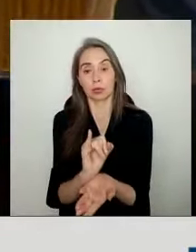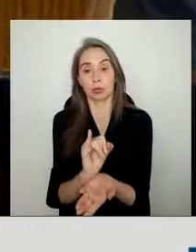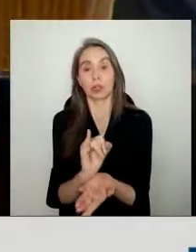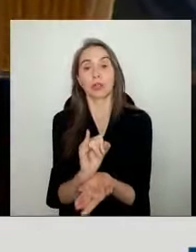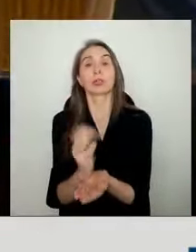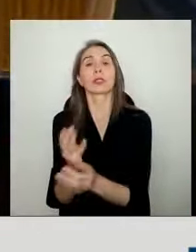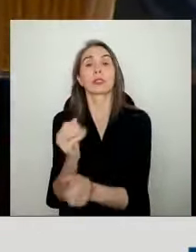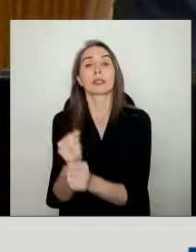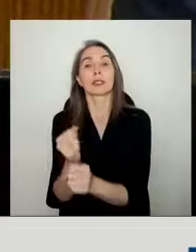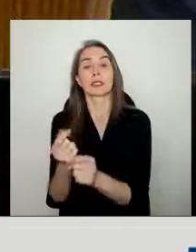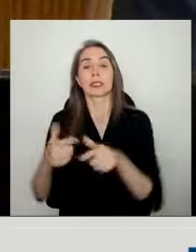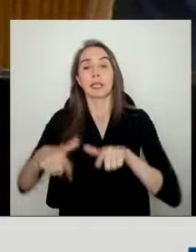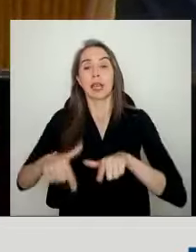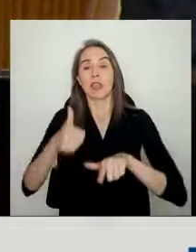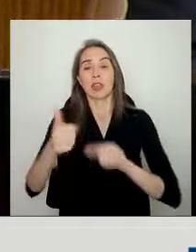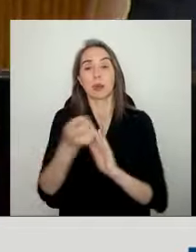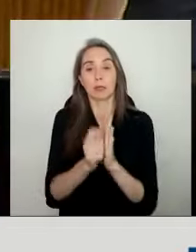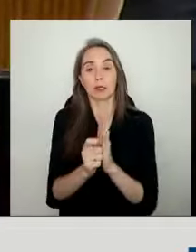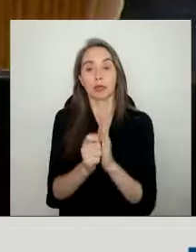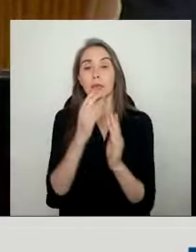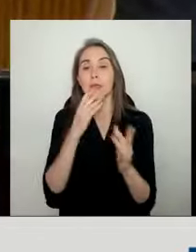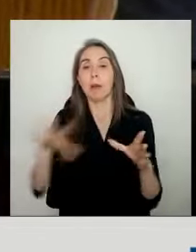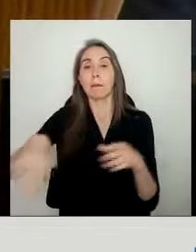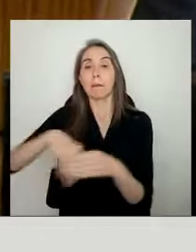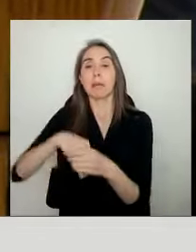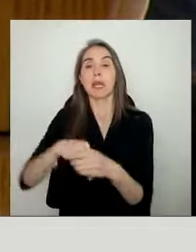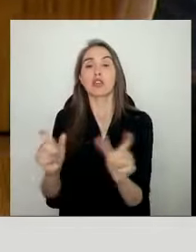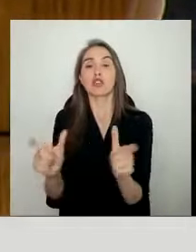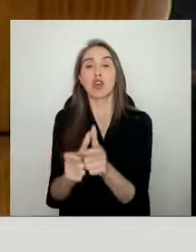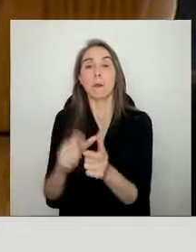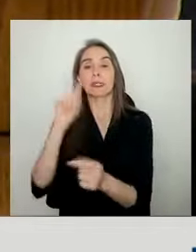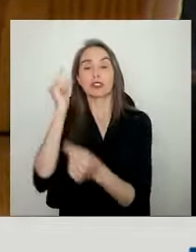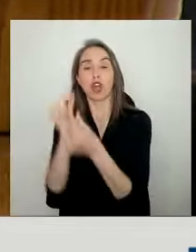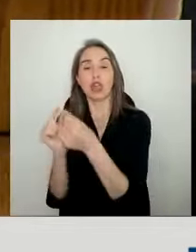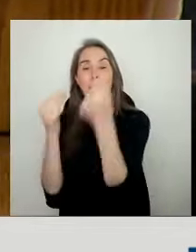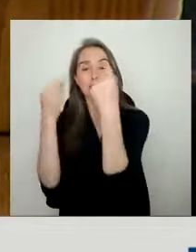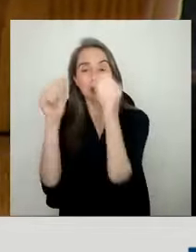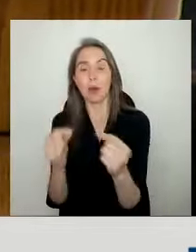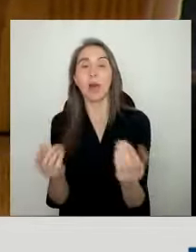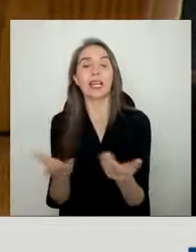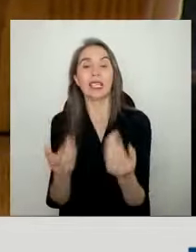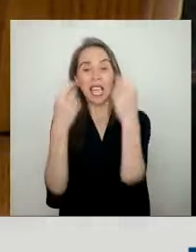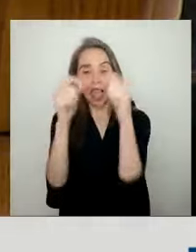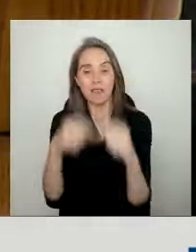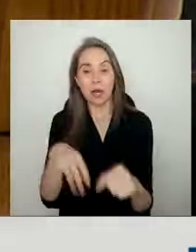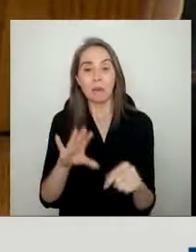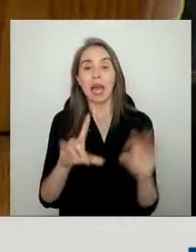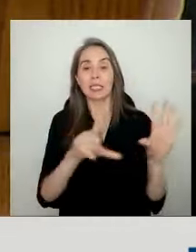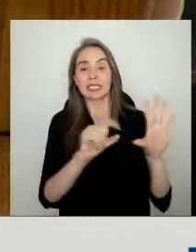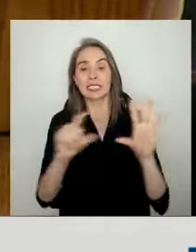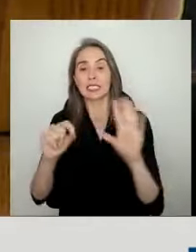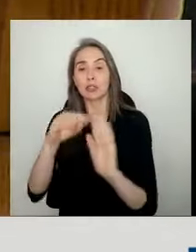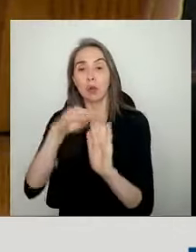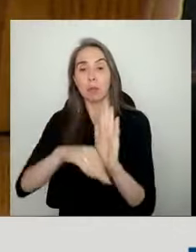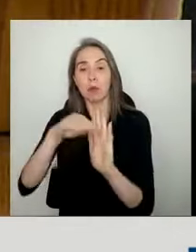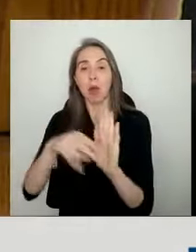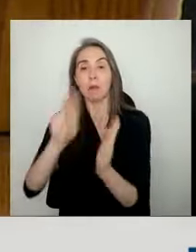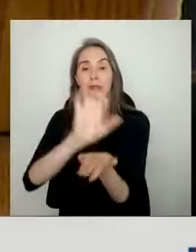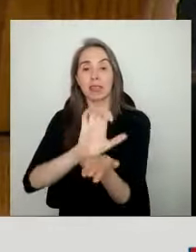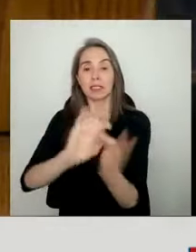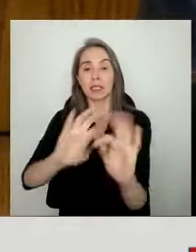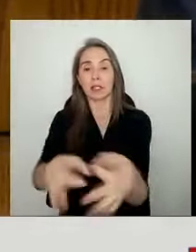presupuesto y la Comisión Nacional de evaluación para evaluar más de programas estatales que suman 39